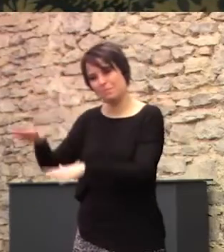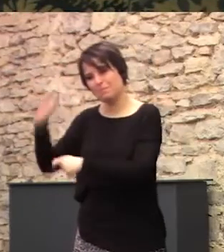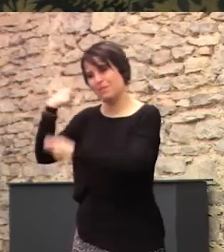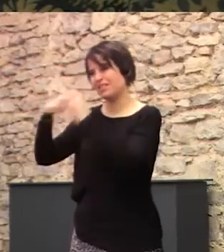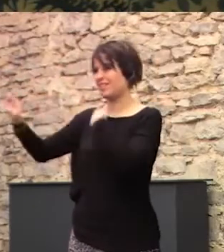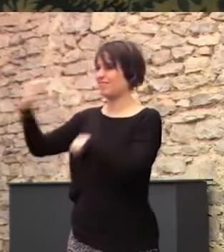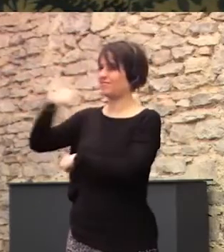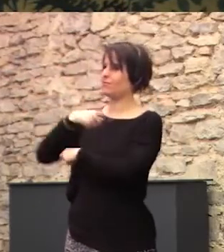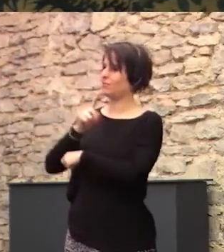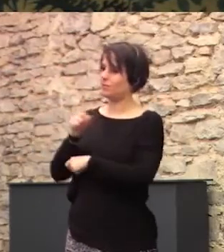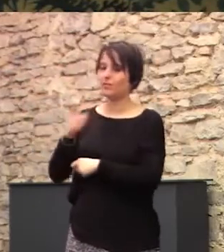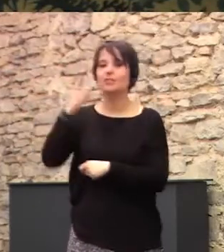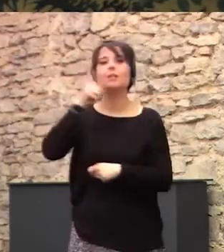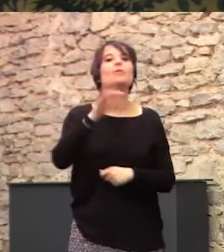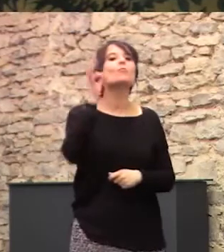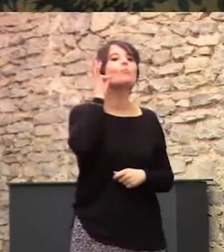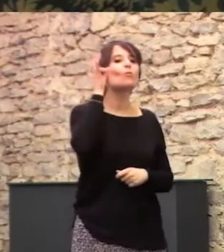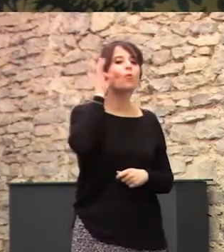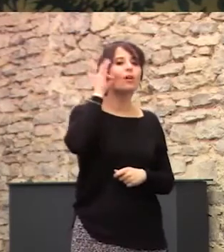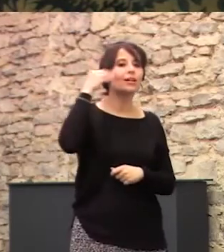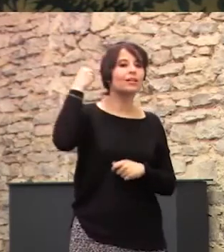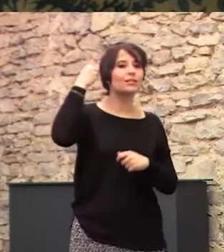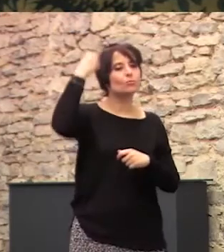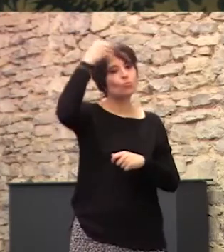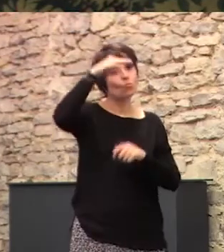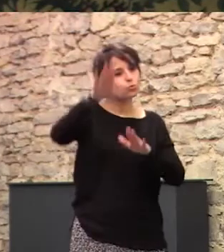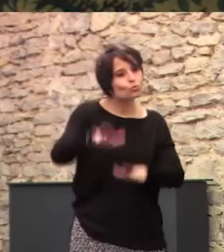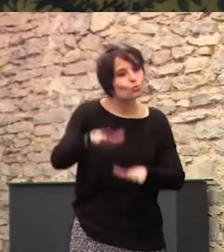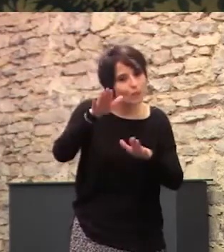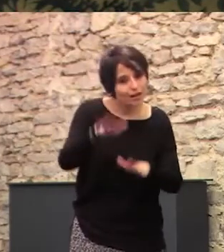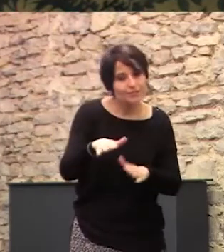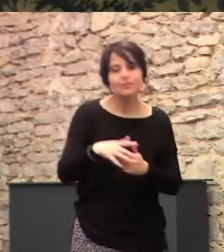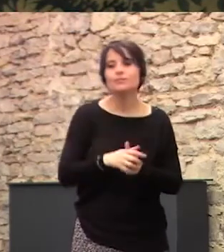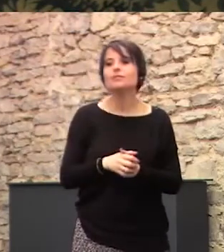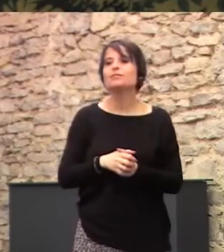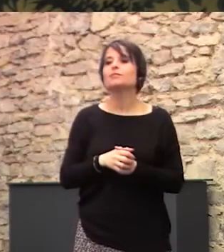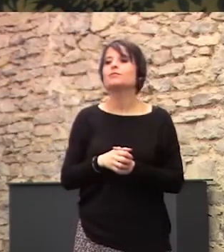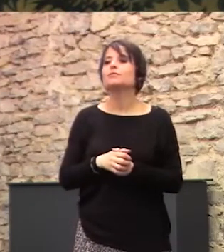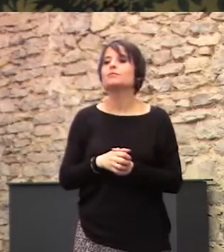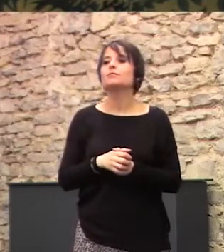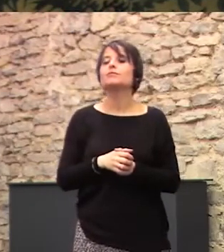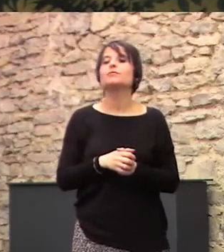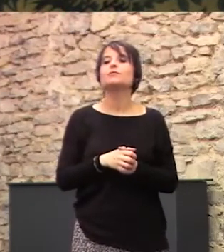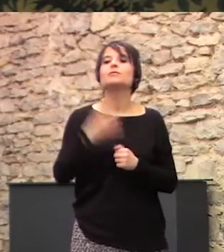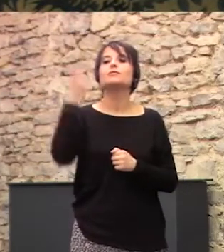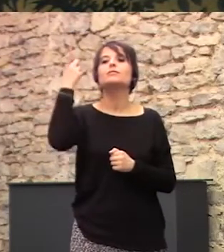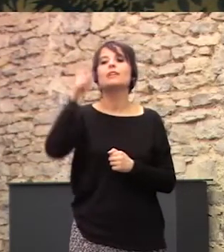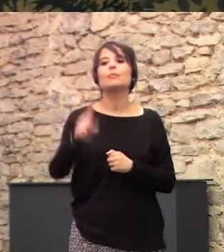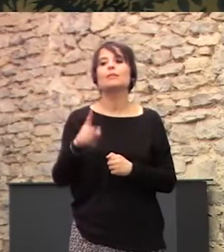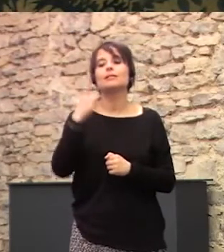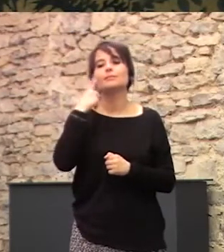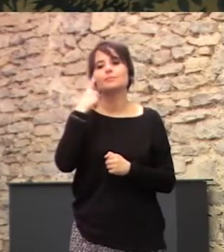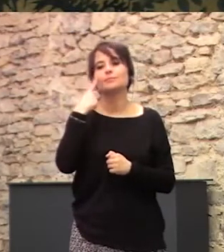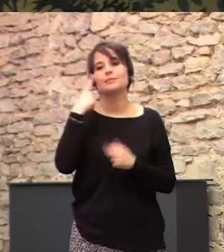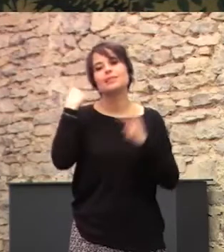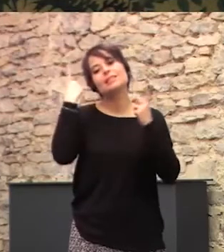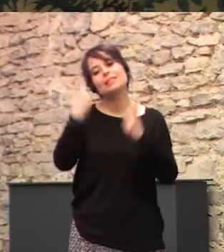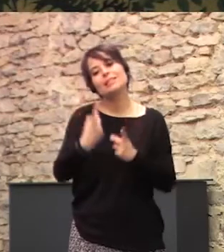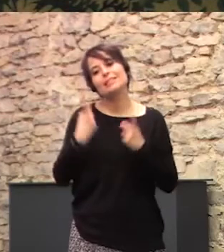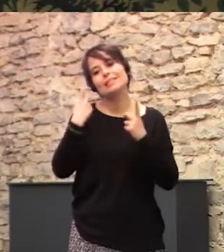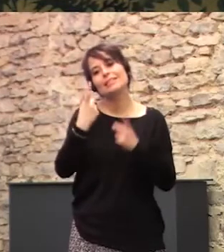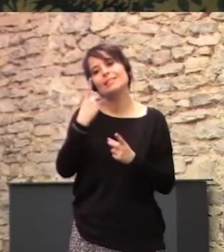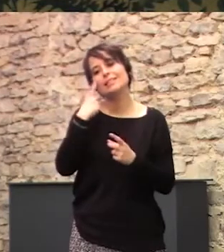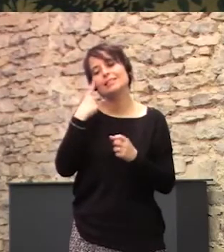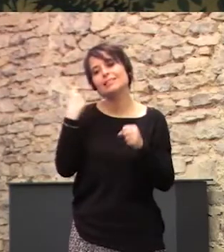luego sobre las propias mujeres musulmanas. Y por otro lado también intentar